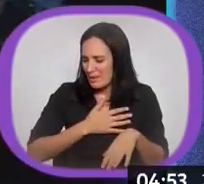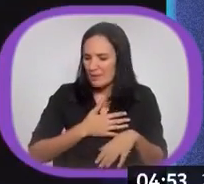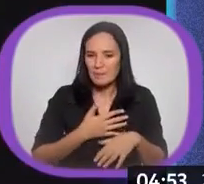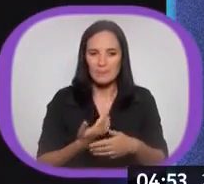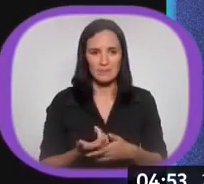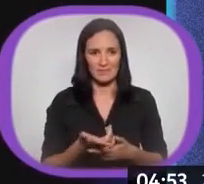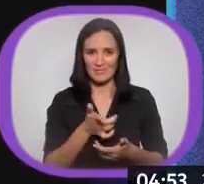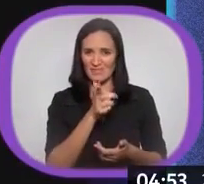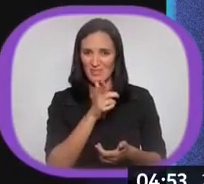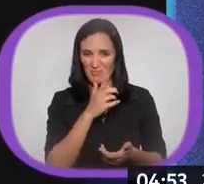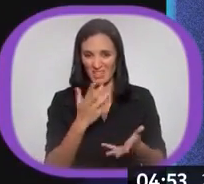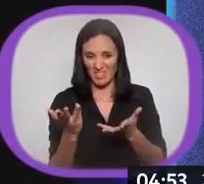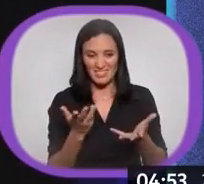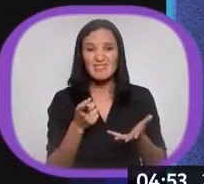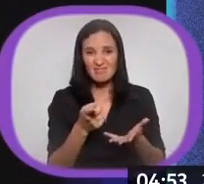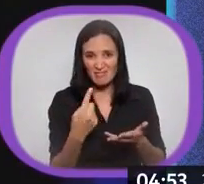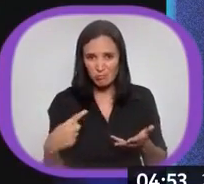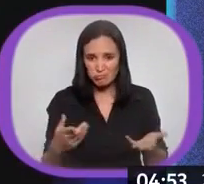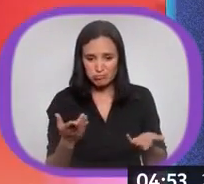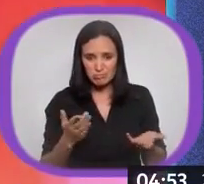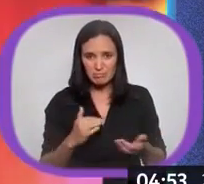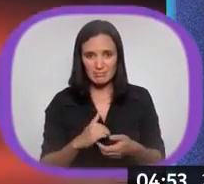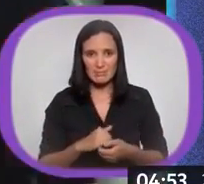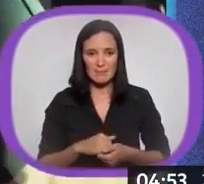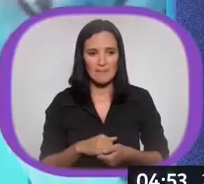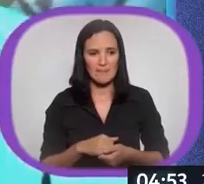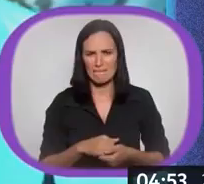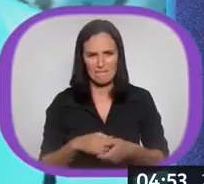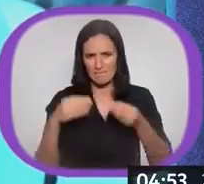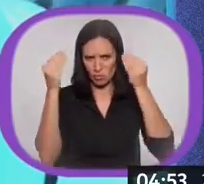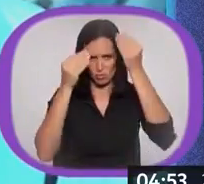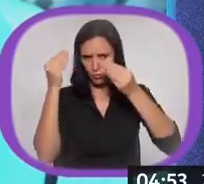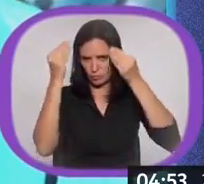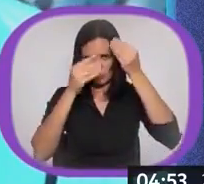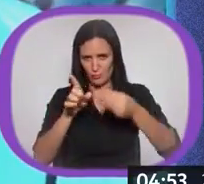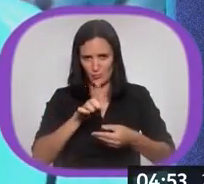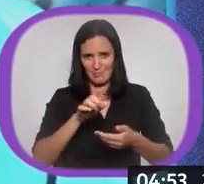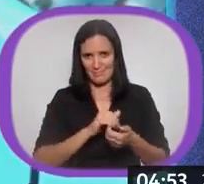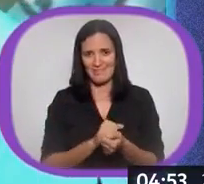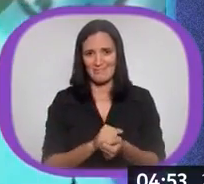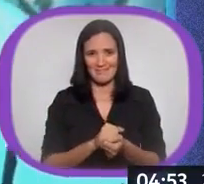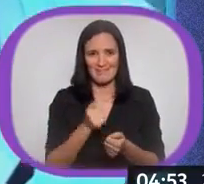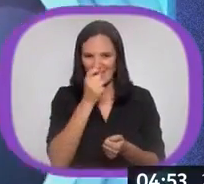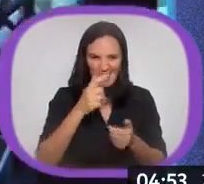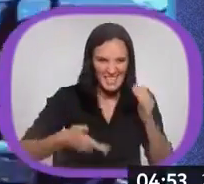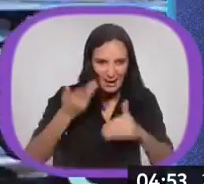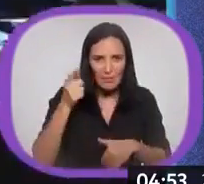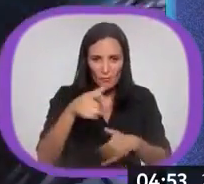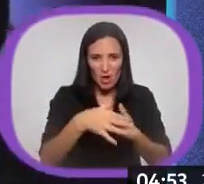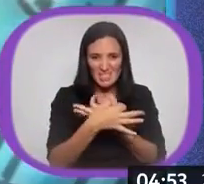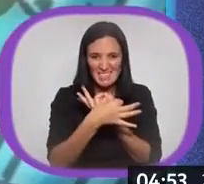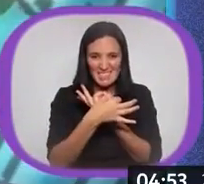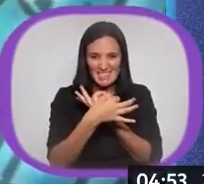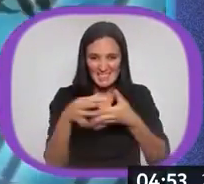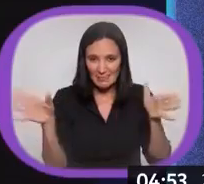culpa. Parece que pescaste un virus muy malo. No debes preocuparte, amigo. Pronto quedarás